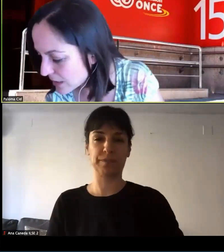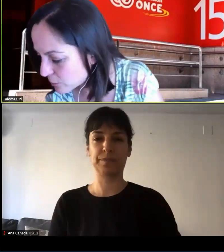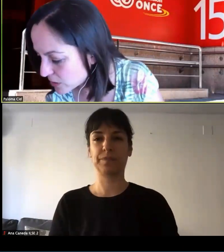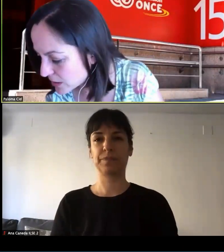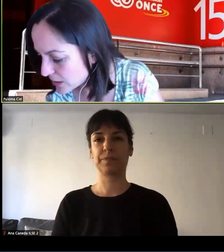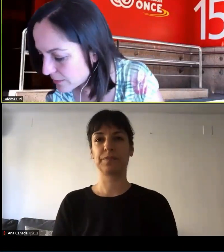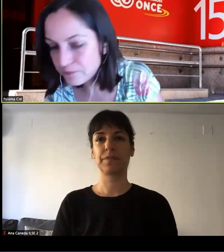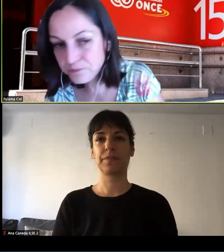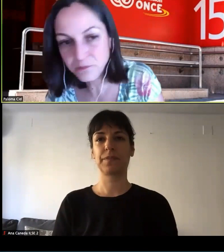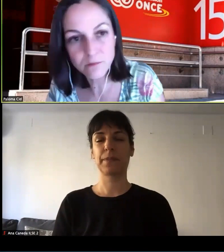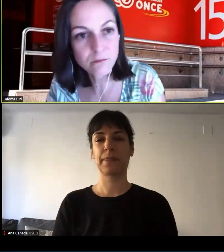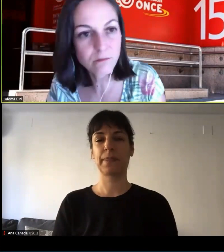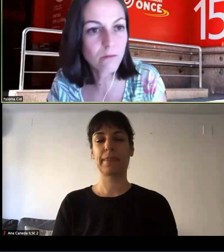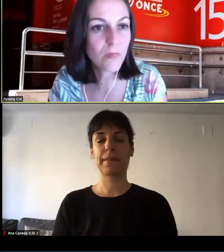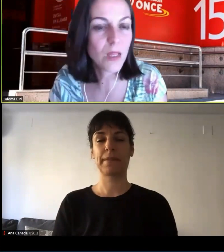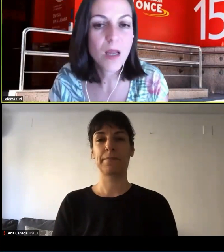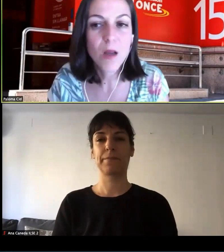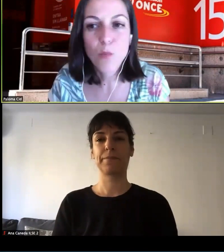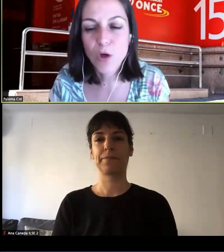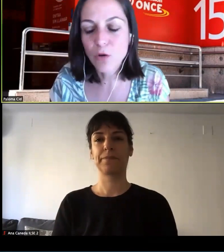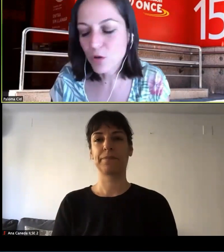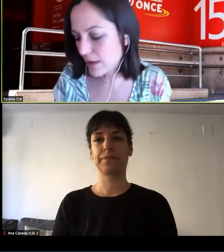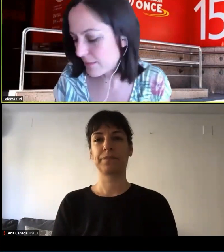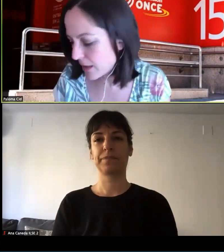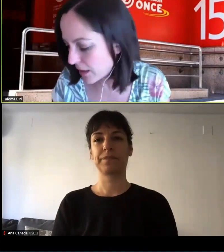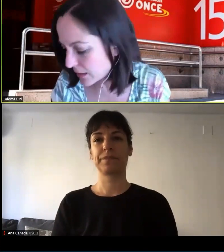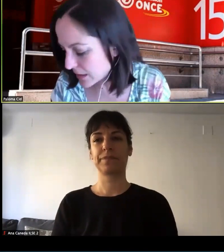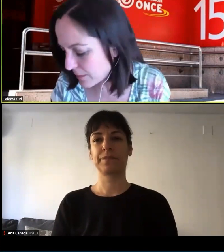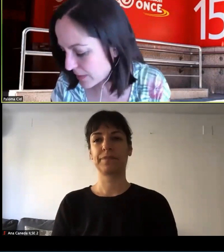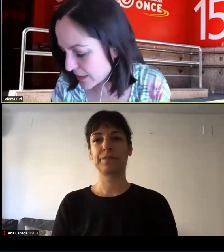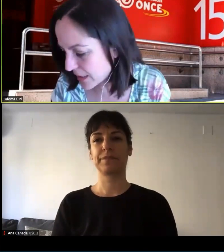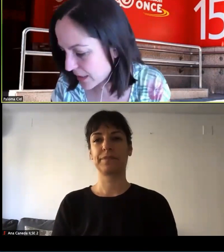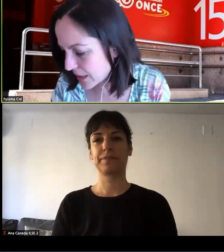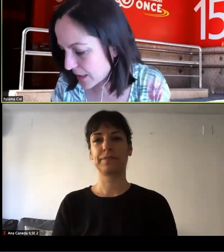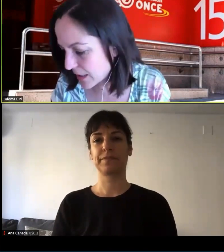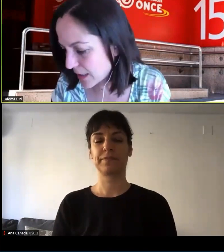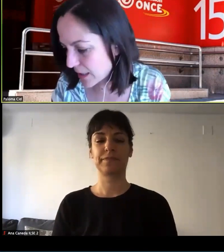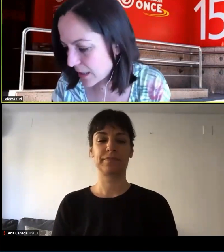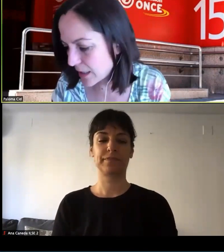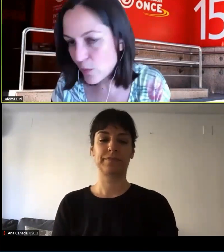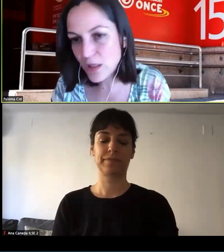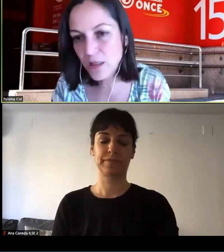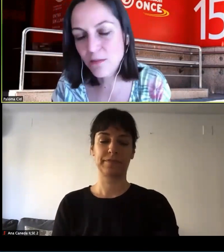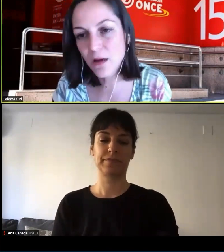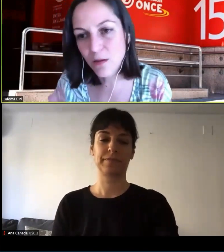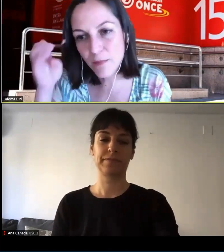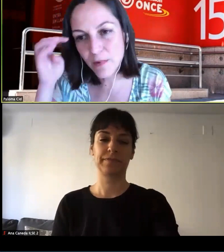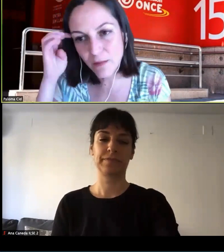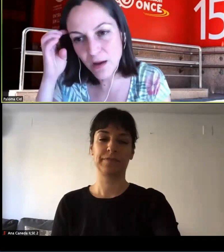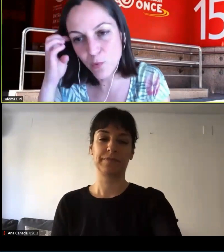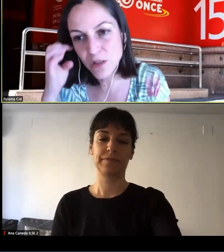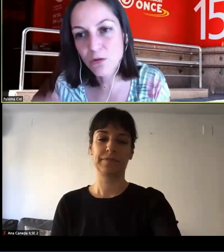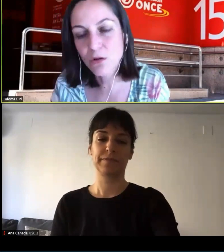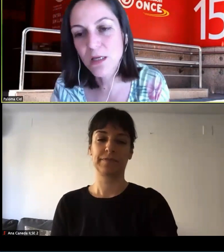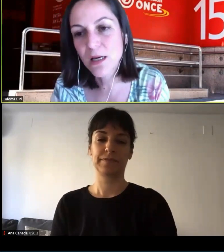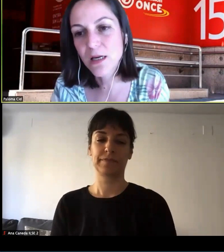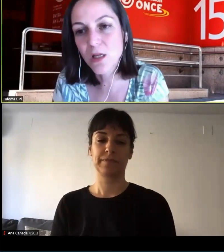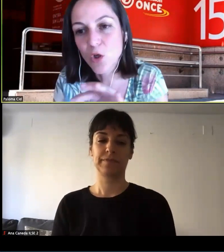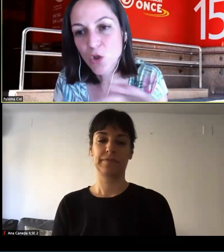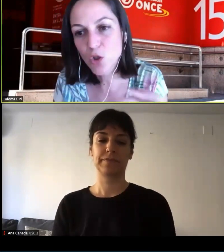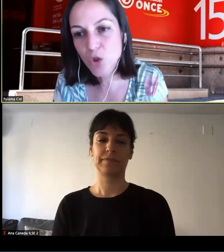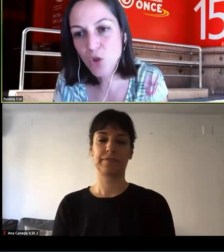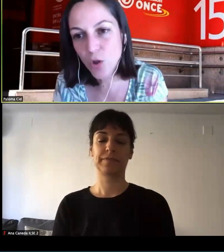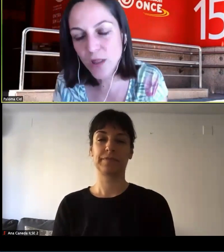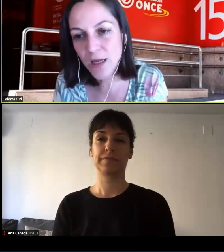siguiente diapositiva. Bueno, antes de pasar a la auditiva, había puesto en el